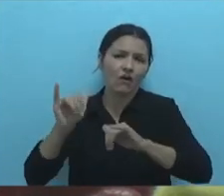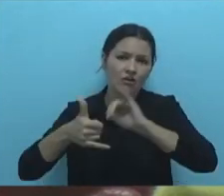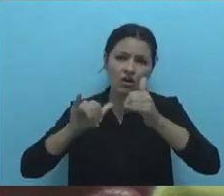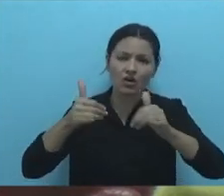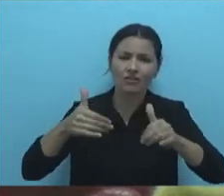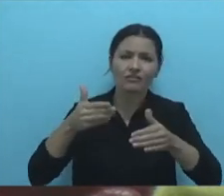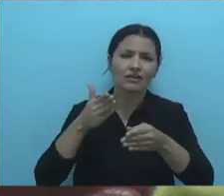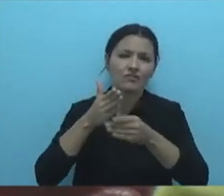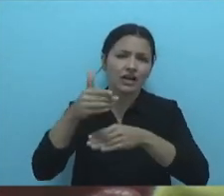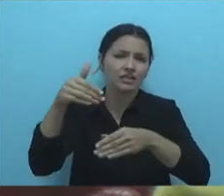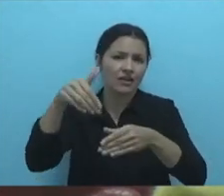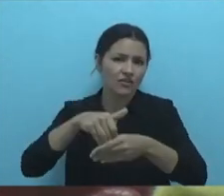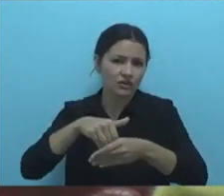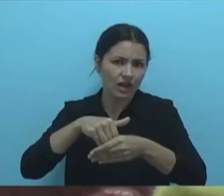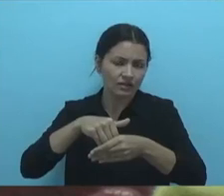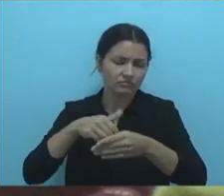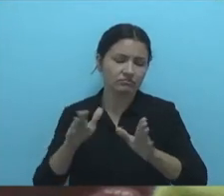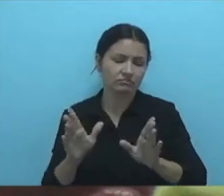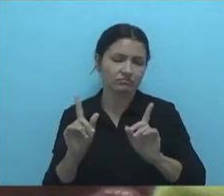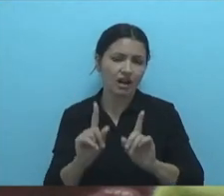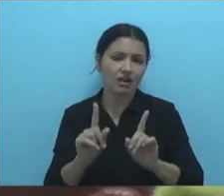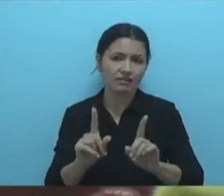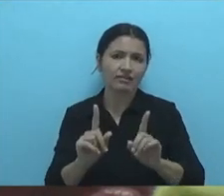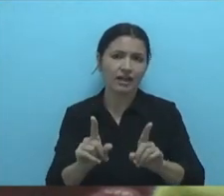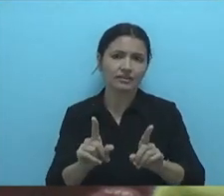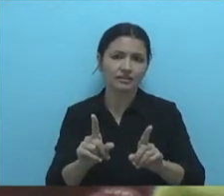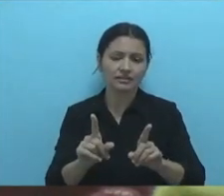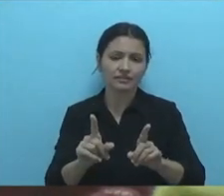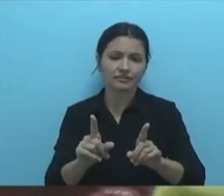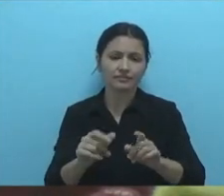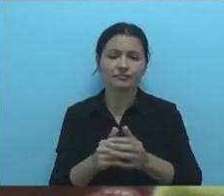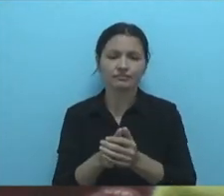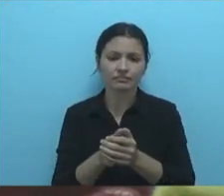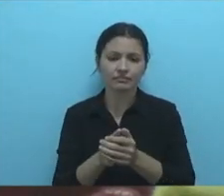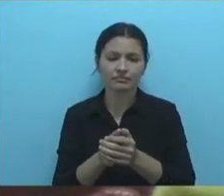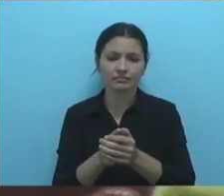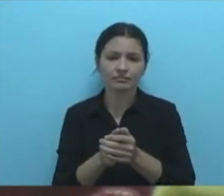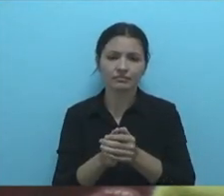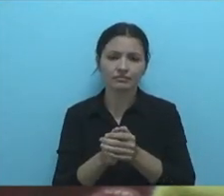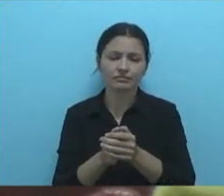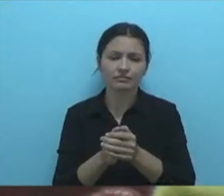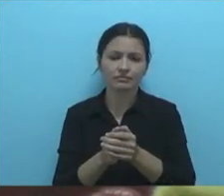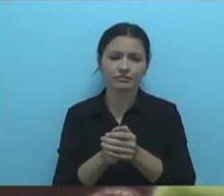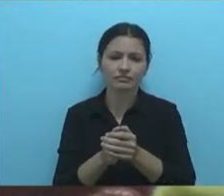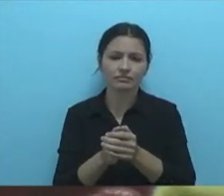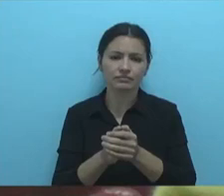elecciones mantener en vilo y firme la resolución